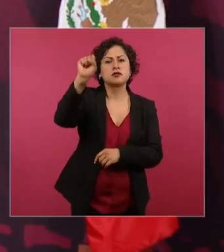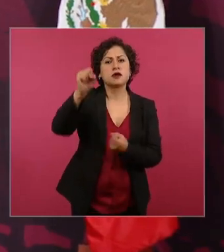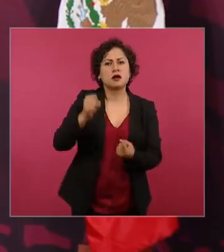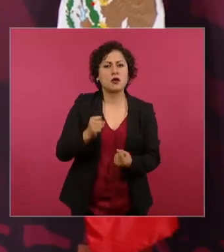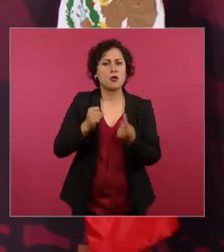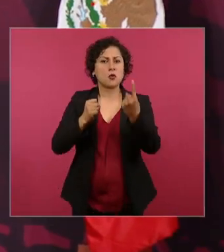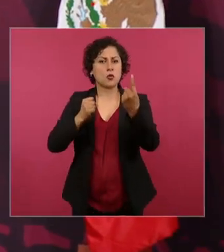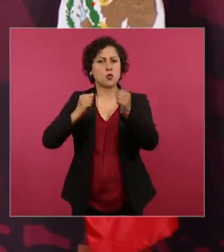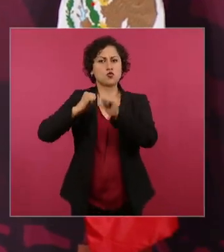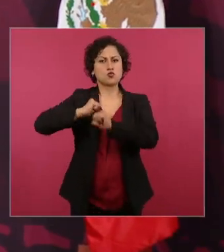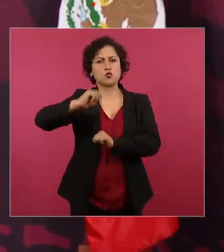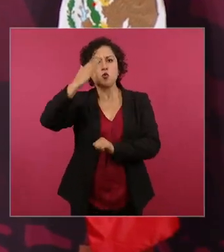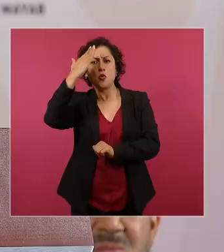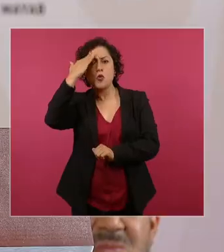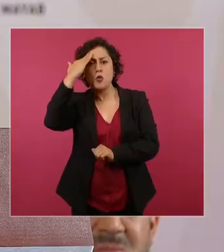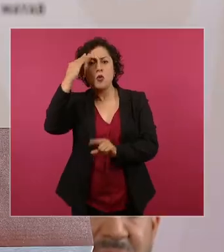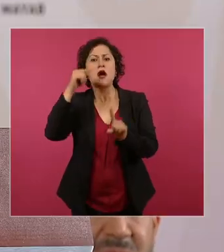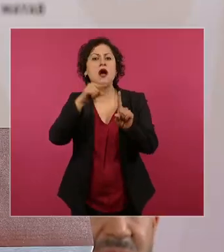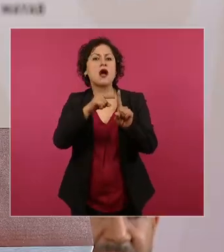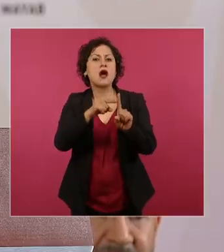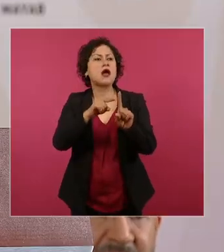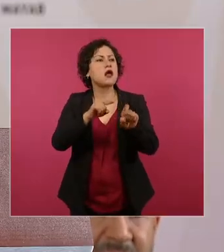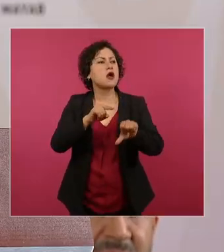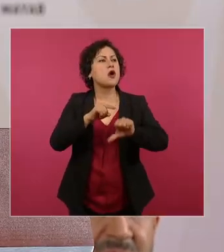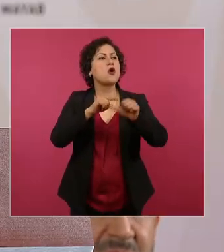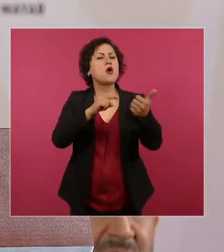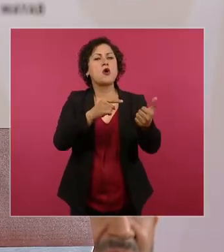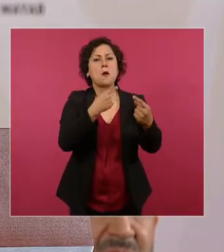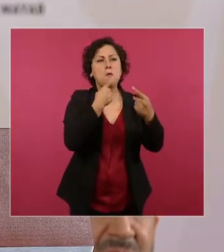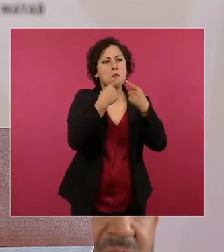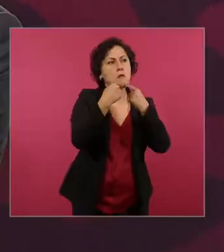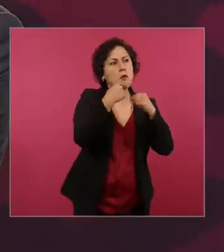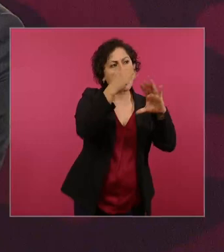o las revisiones de los contratos colectivos sin